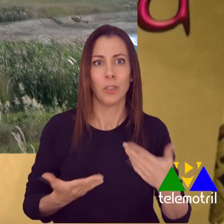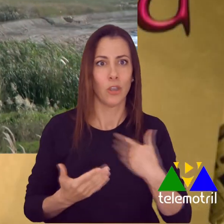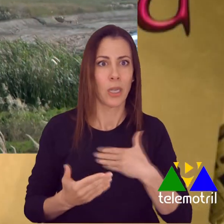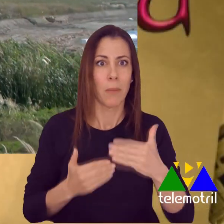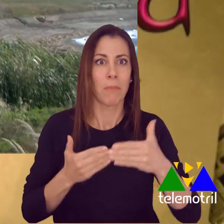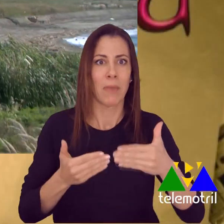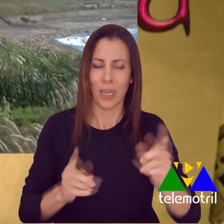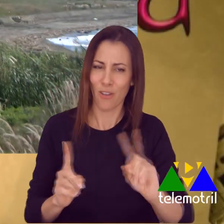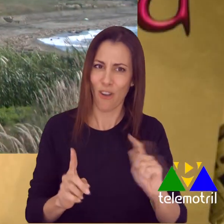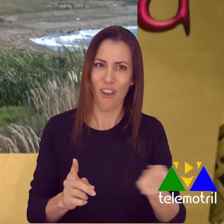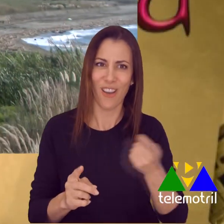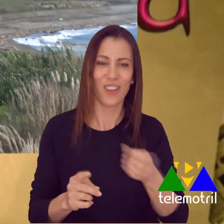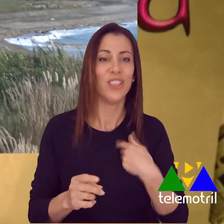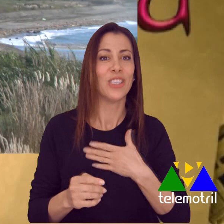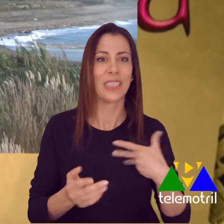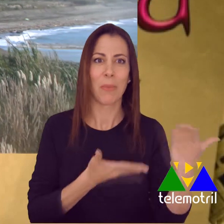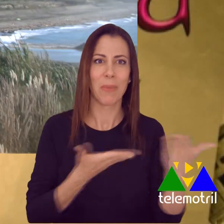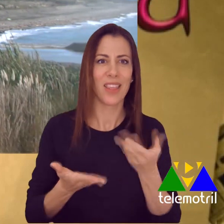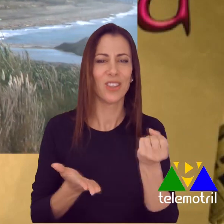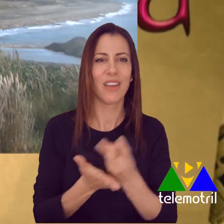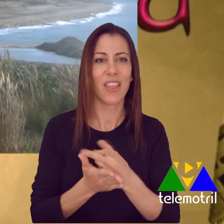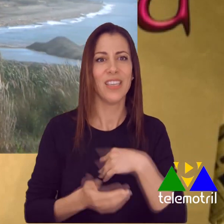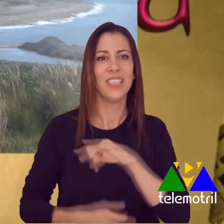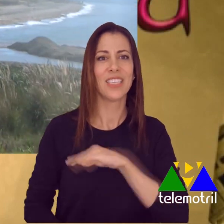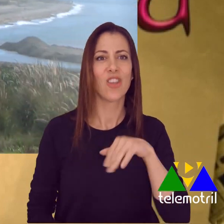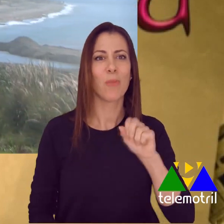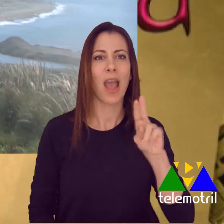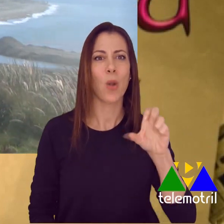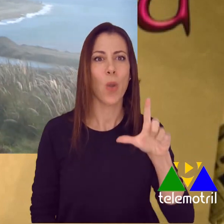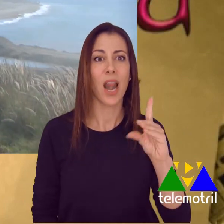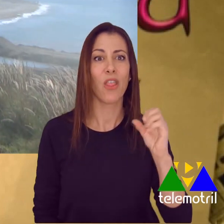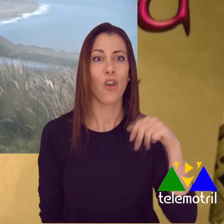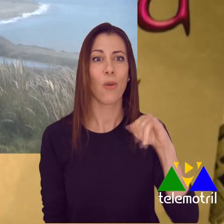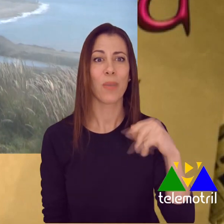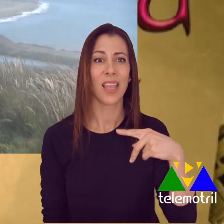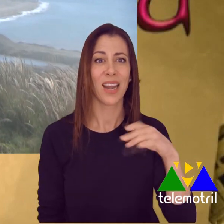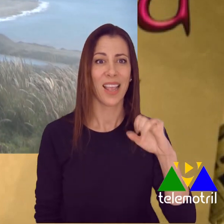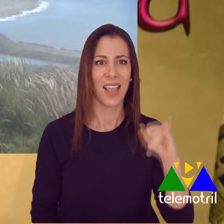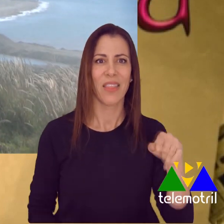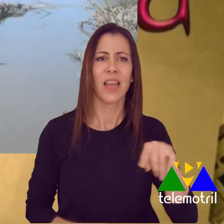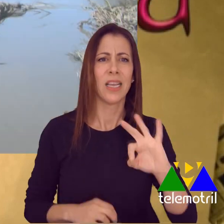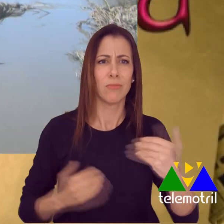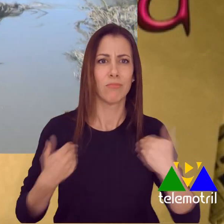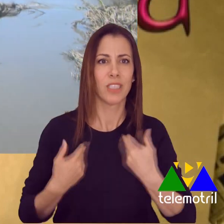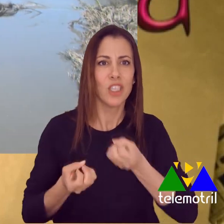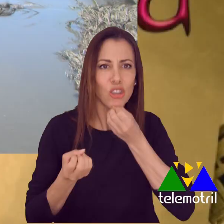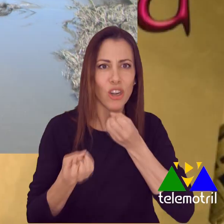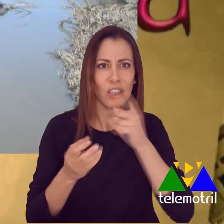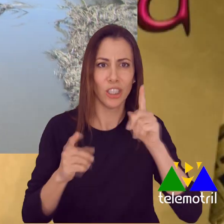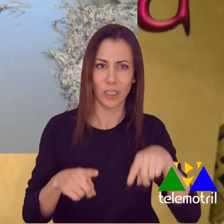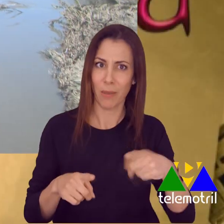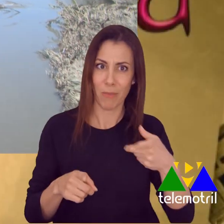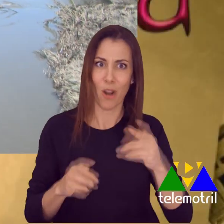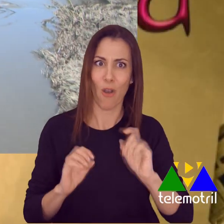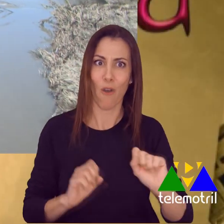demorar, darles la bienvenida de nuevo y por supuesto a don Manuel Domínguez, nuestro historiador, nuestro cronista oficial, que hoy va a tener que